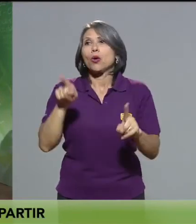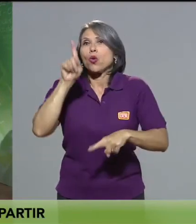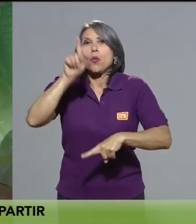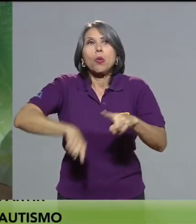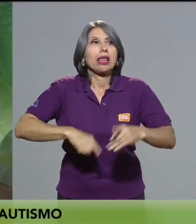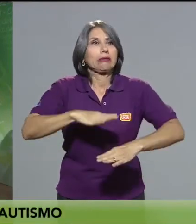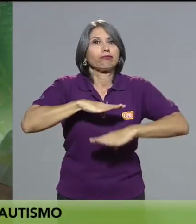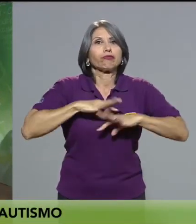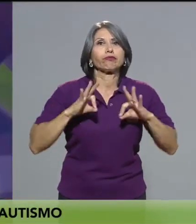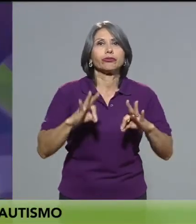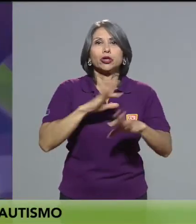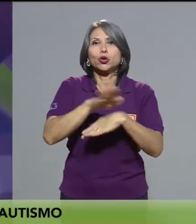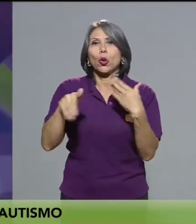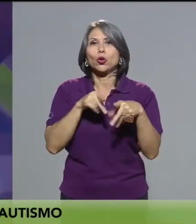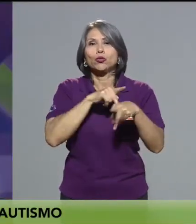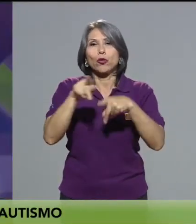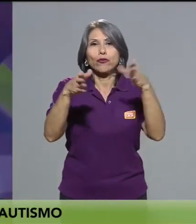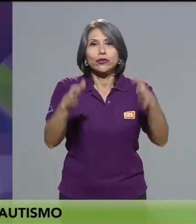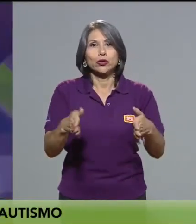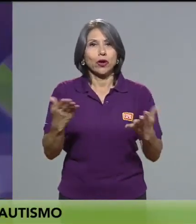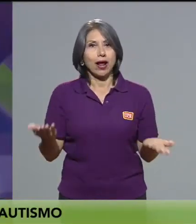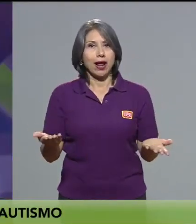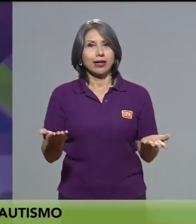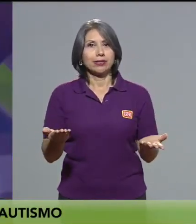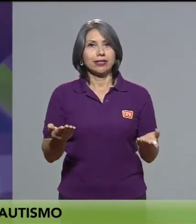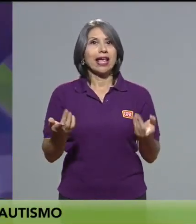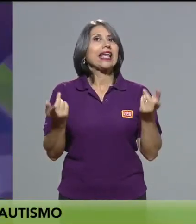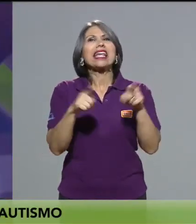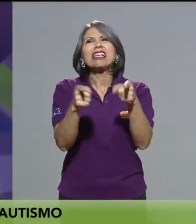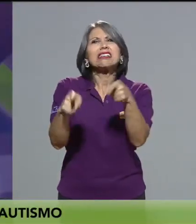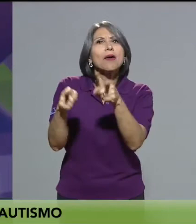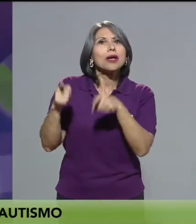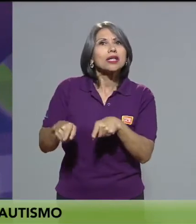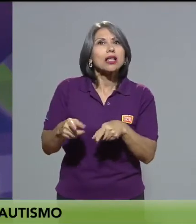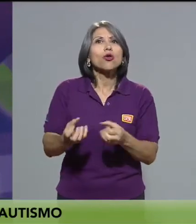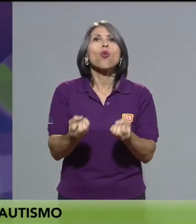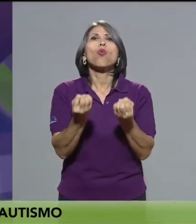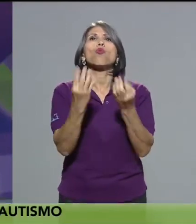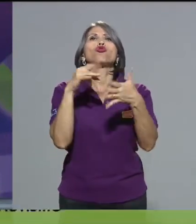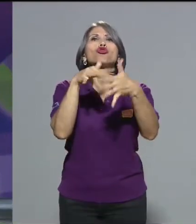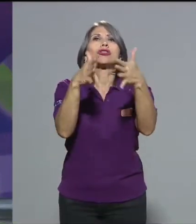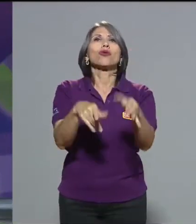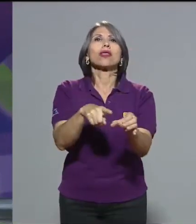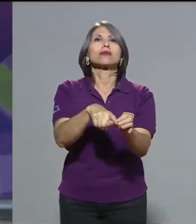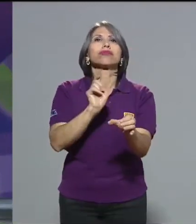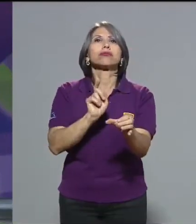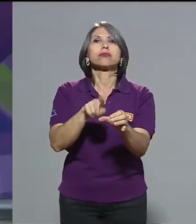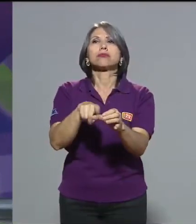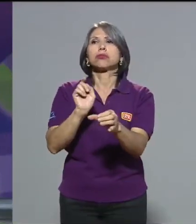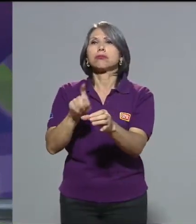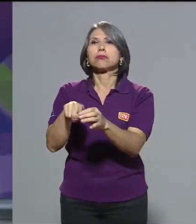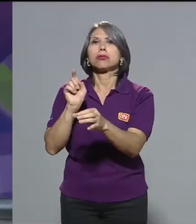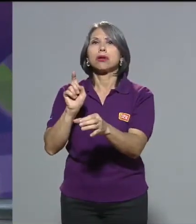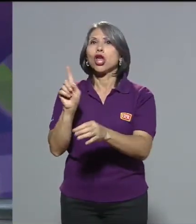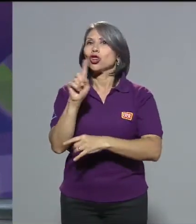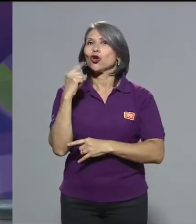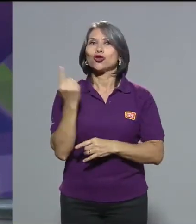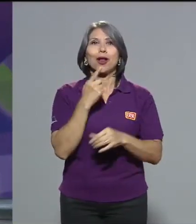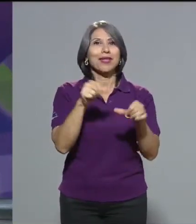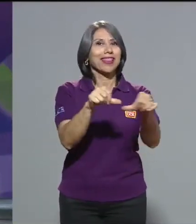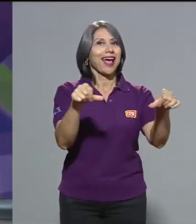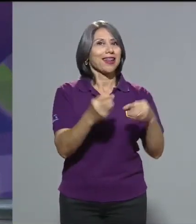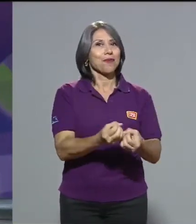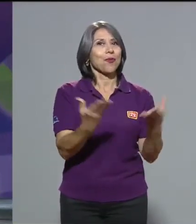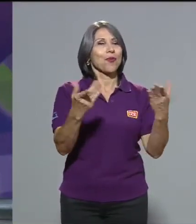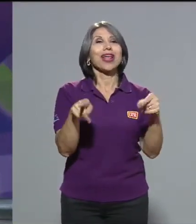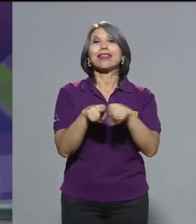es lo que está sucediendo? Una deserción increíble, y no solo a nivel público, sino privado. Una gran deserción, ¿por